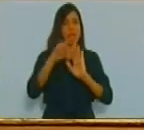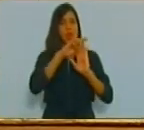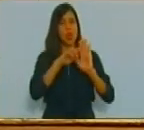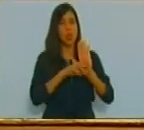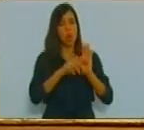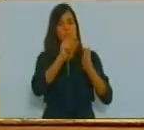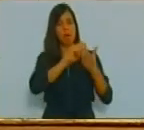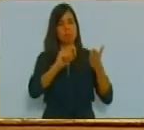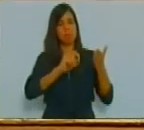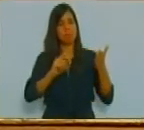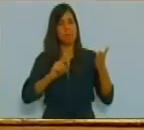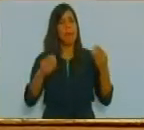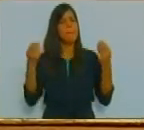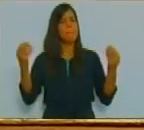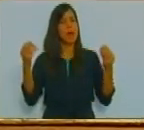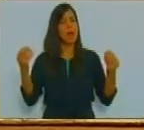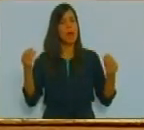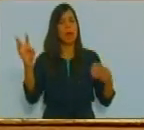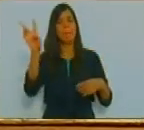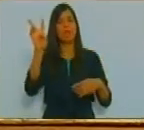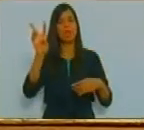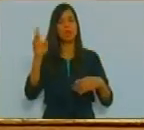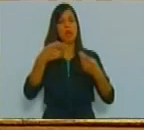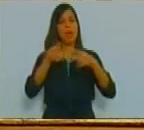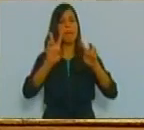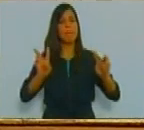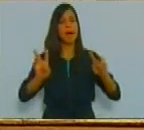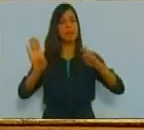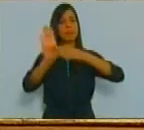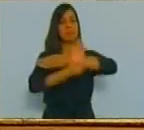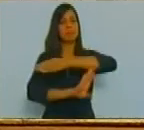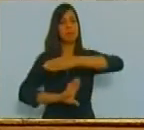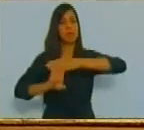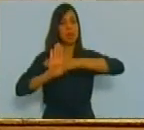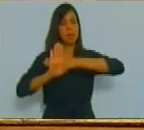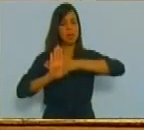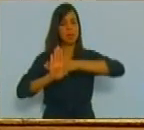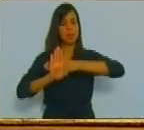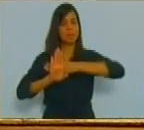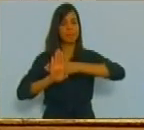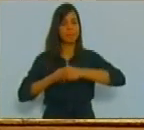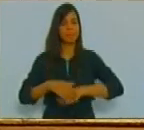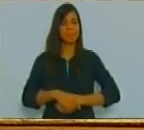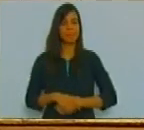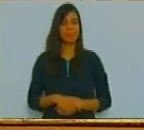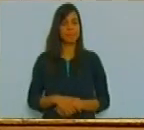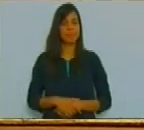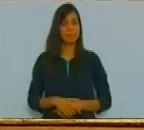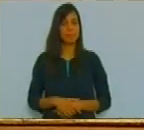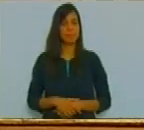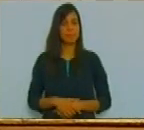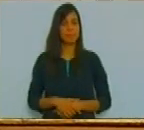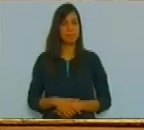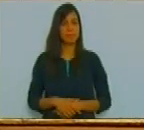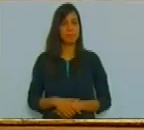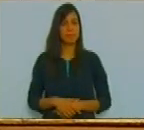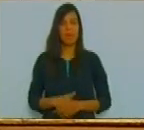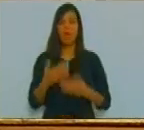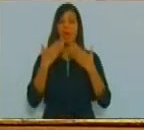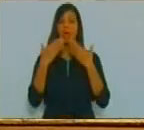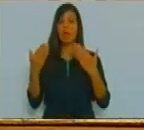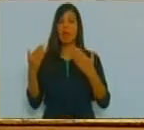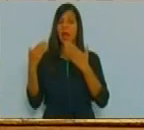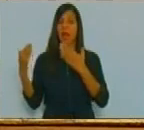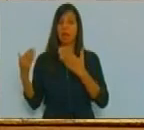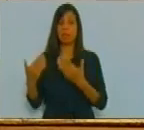para preservar la paz y la tranquilidad de la república dio finalmente ministro quiero agradecer